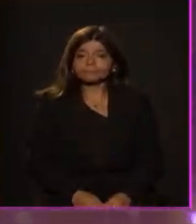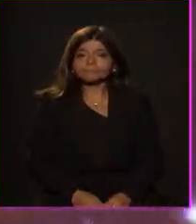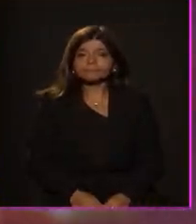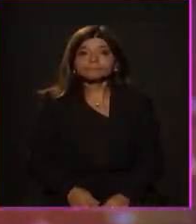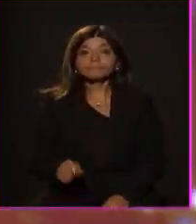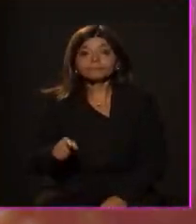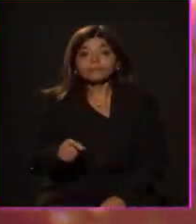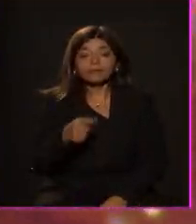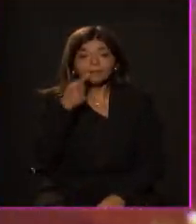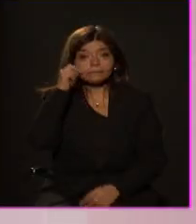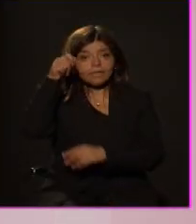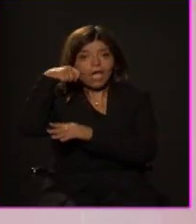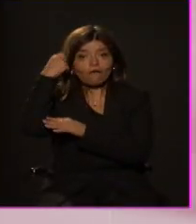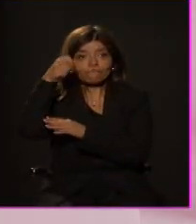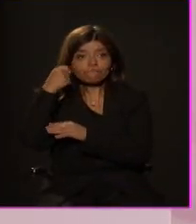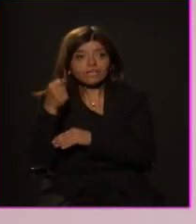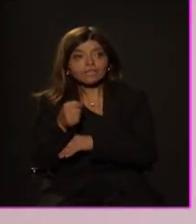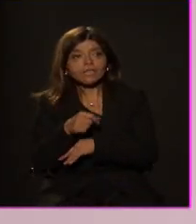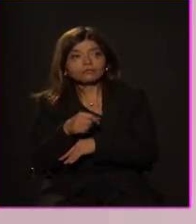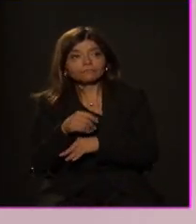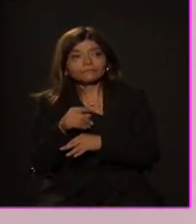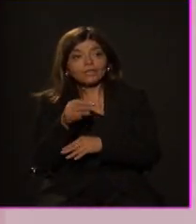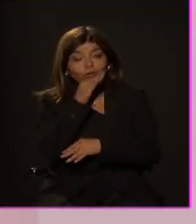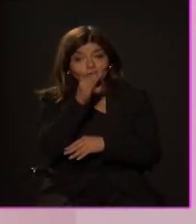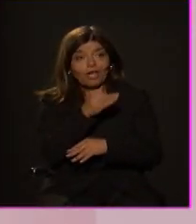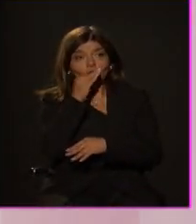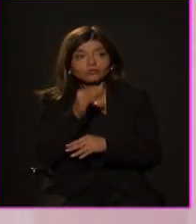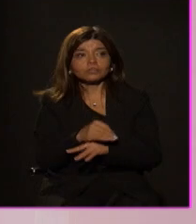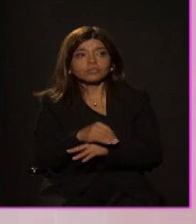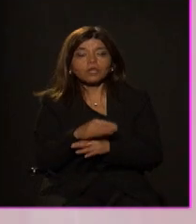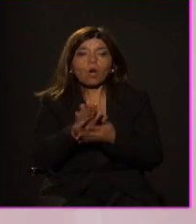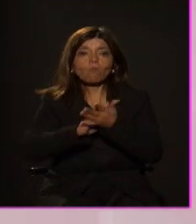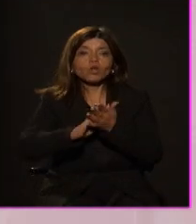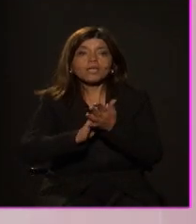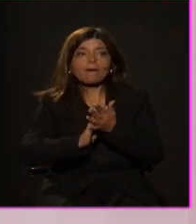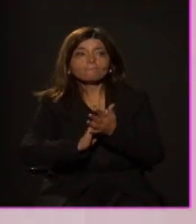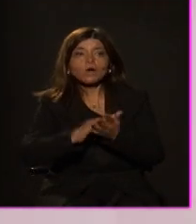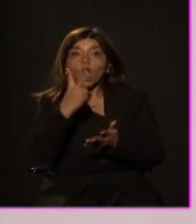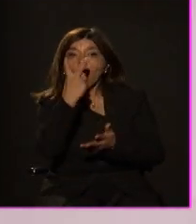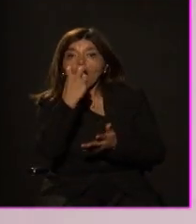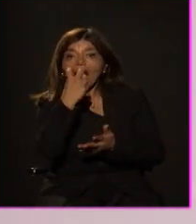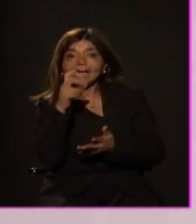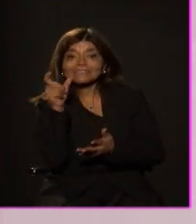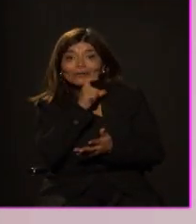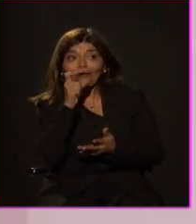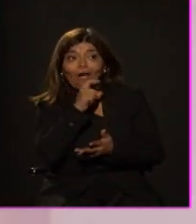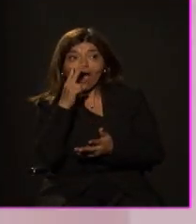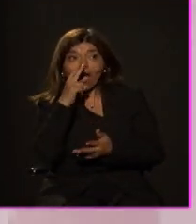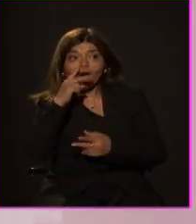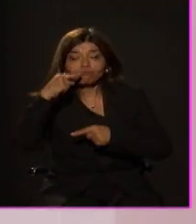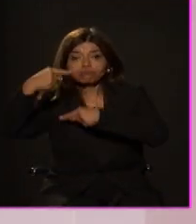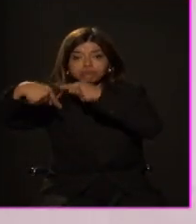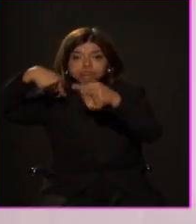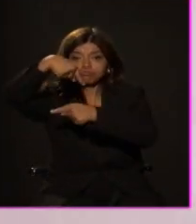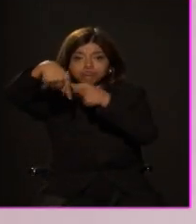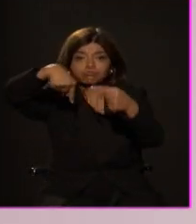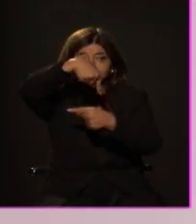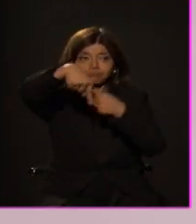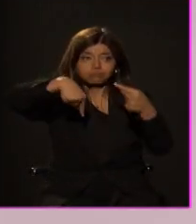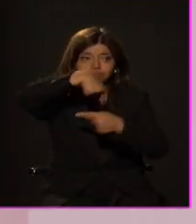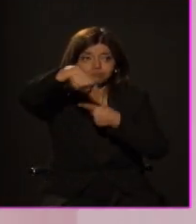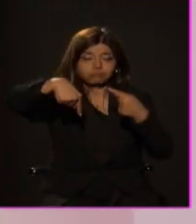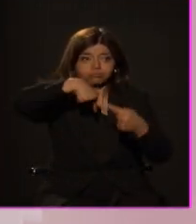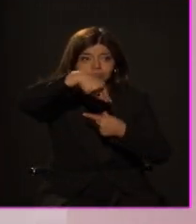Y acá pueden ver un video de lo que les estaba contando, una nube de gas que es tragada por este sistema binario, y